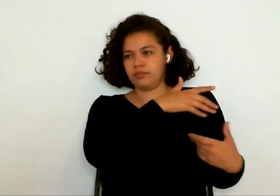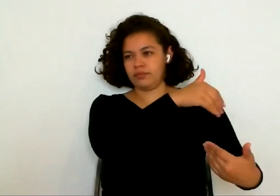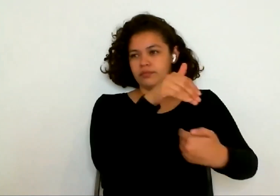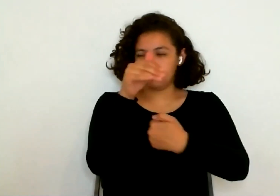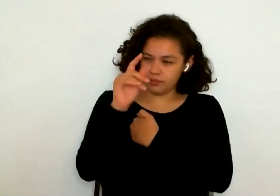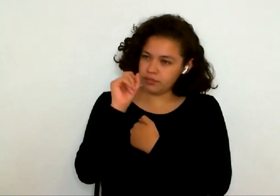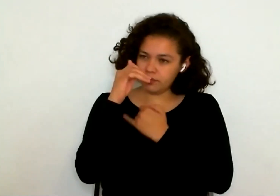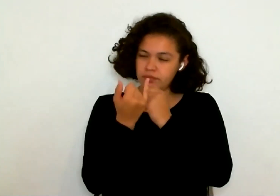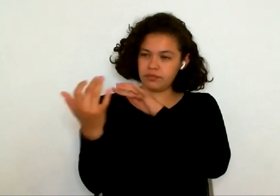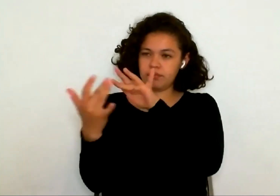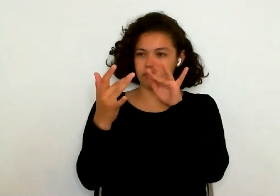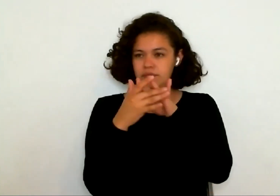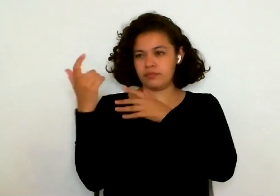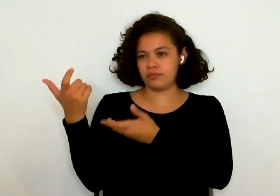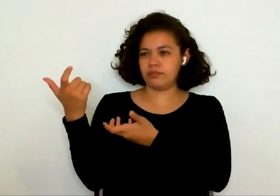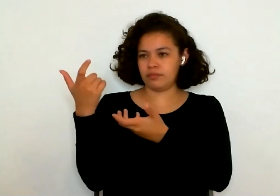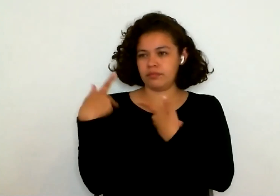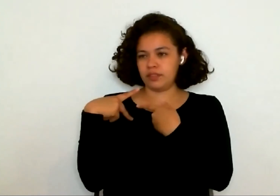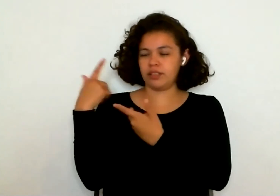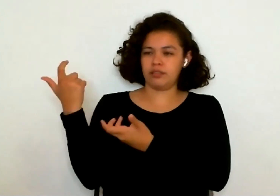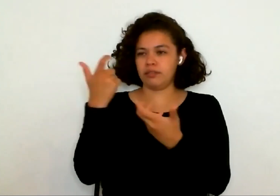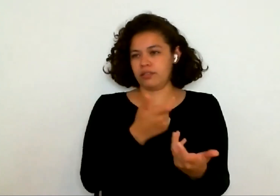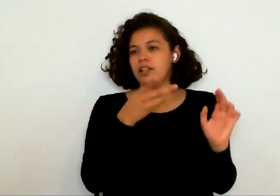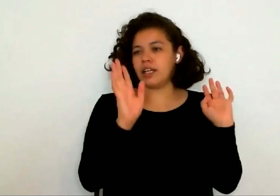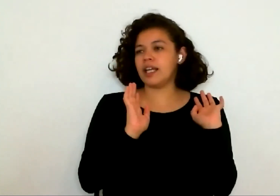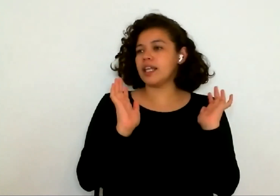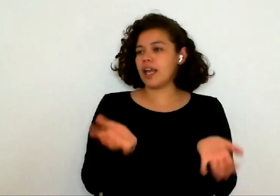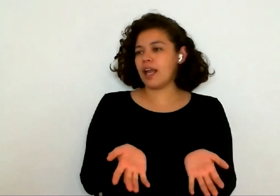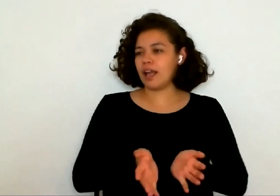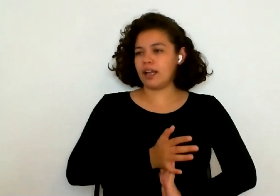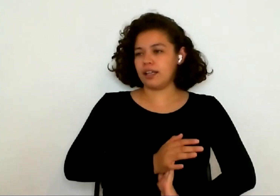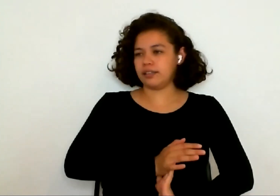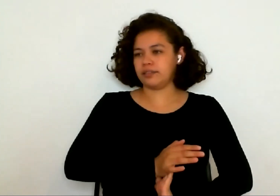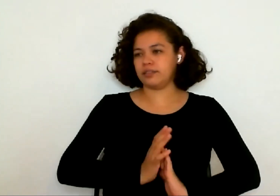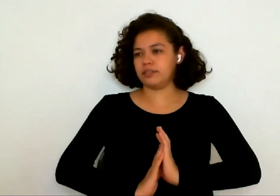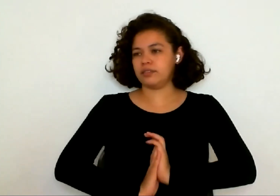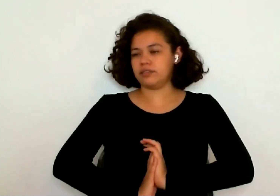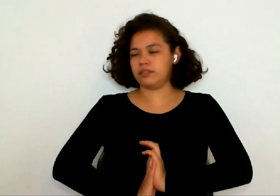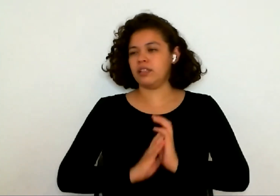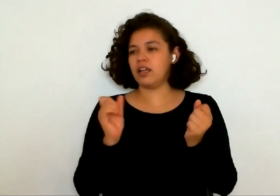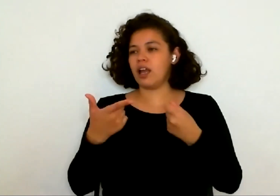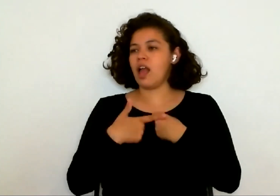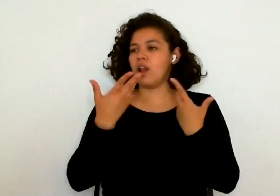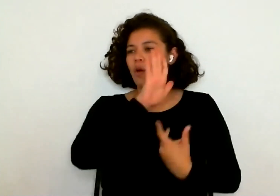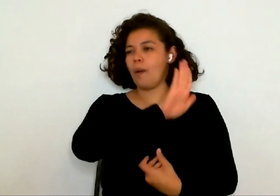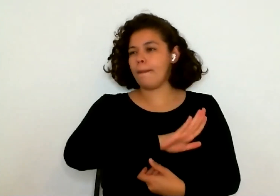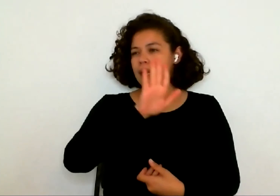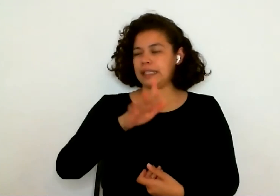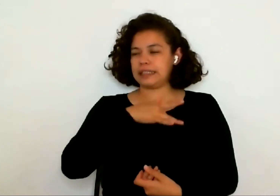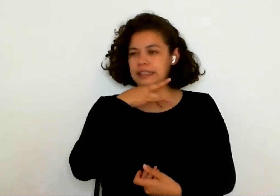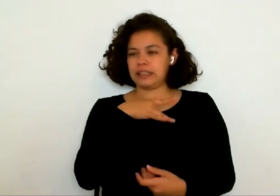el vínculo con los donantes. Entonces aquí ya tenemos una sintonía, ¿no? De este sentimiento